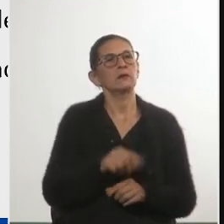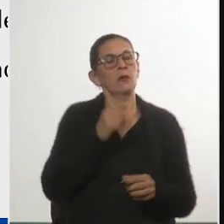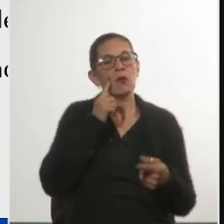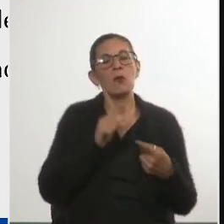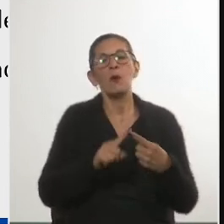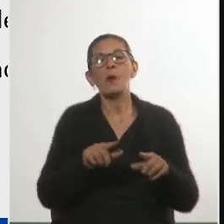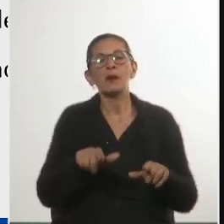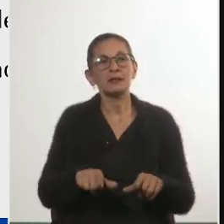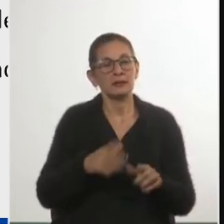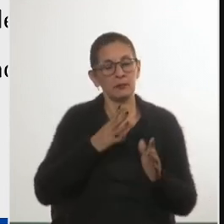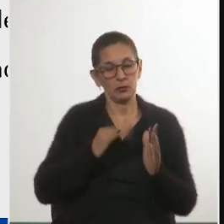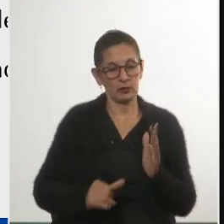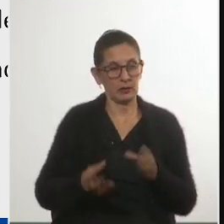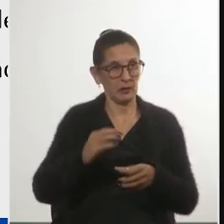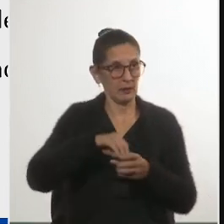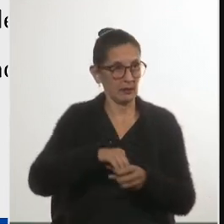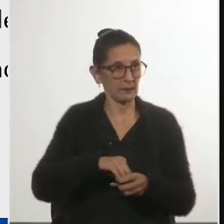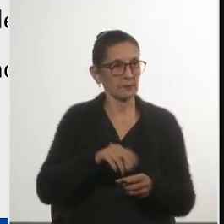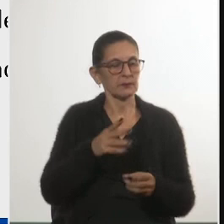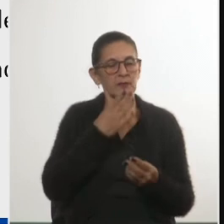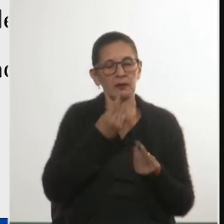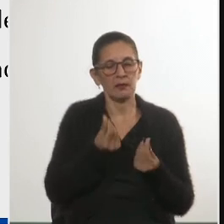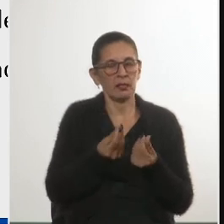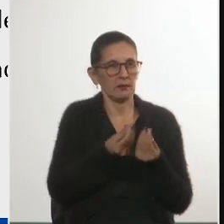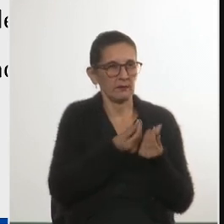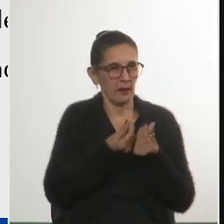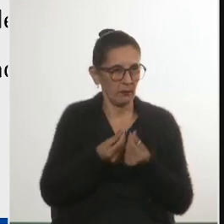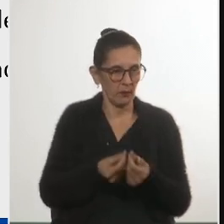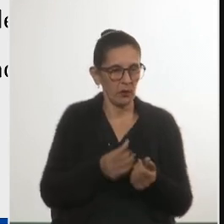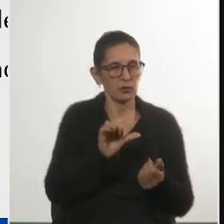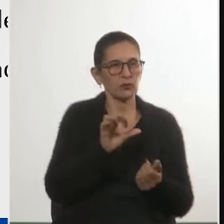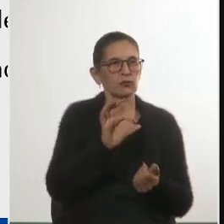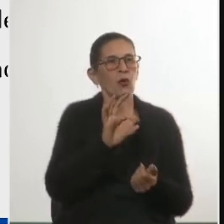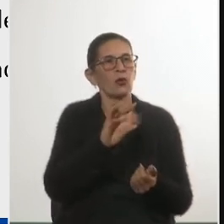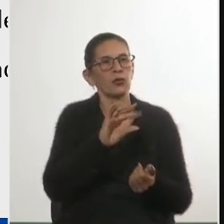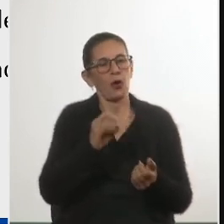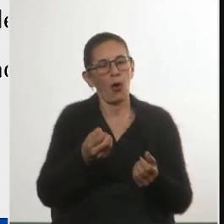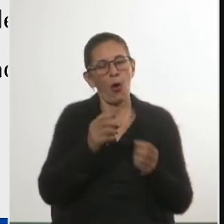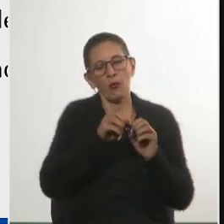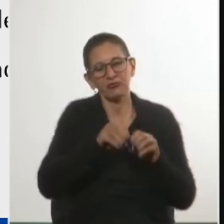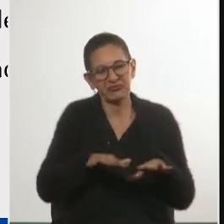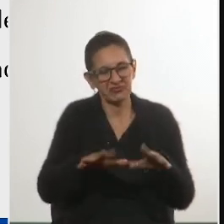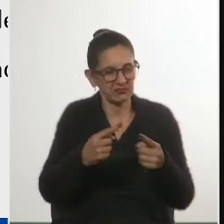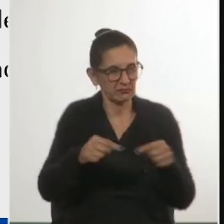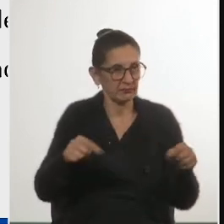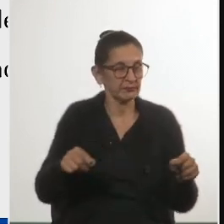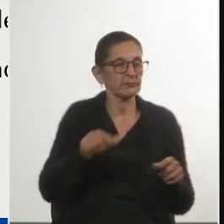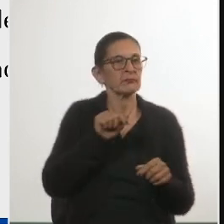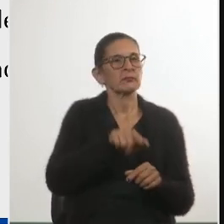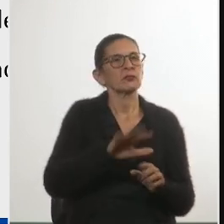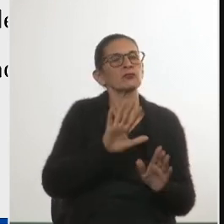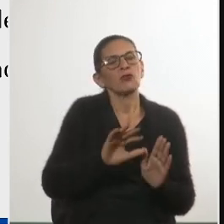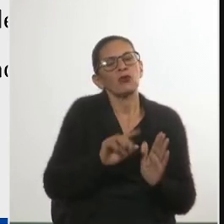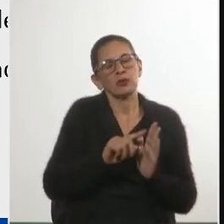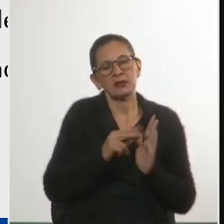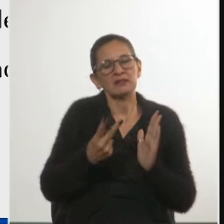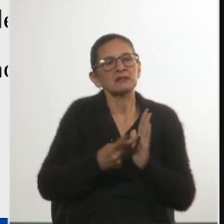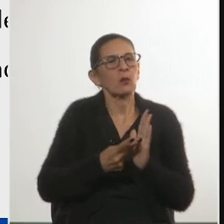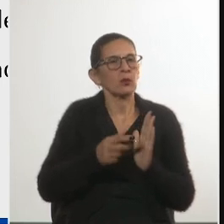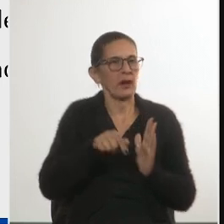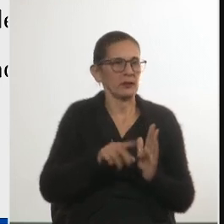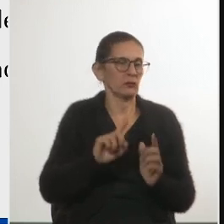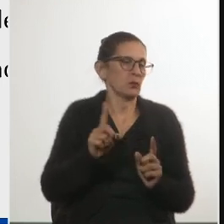objetivos organolépticos, como es el sabor y los sodios o cloruros disueltos, son objetivos secundarios que